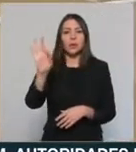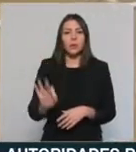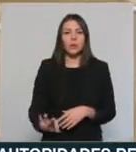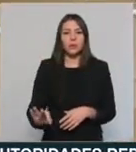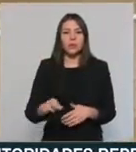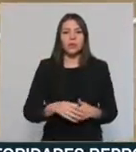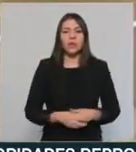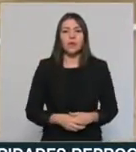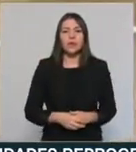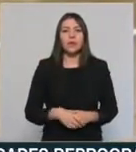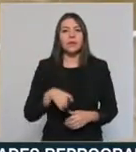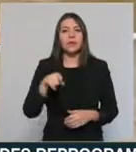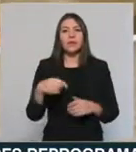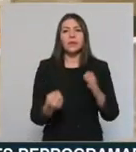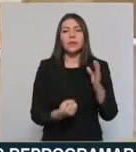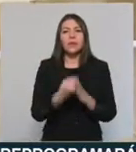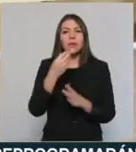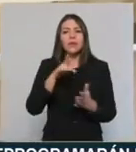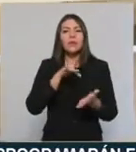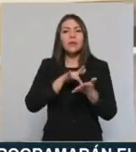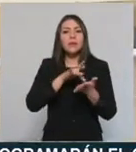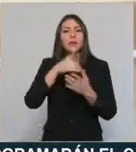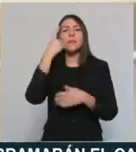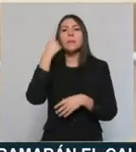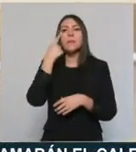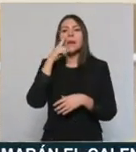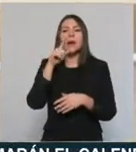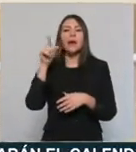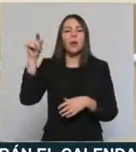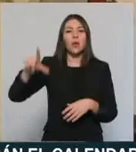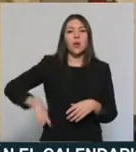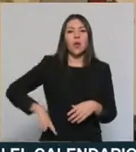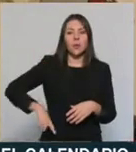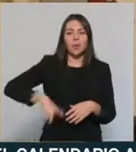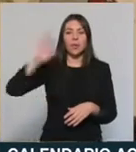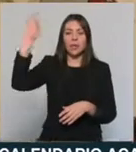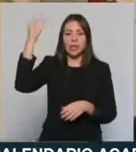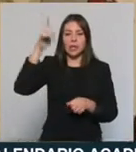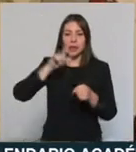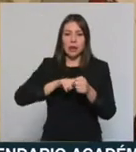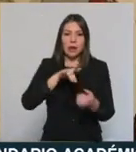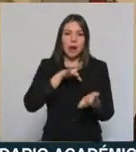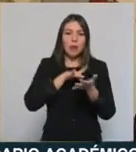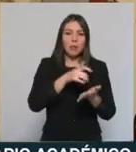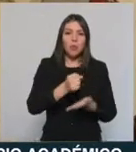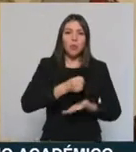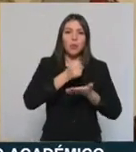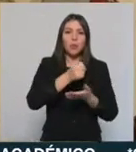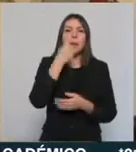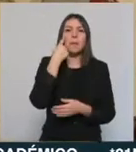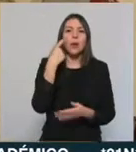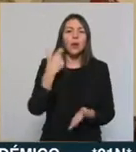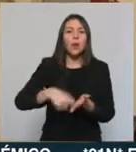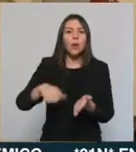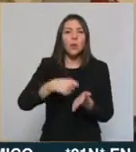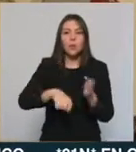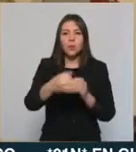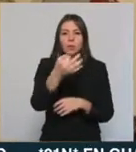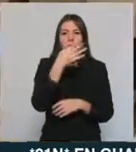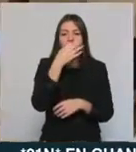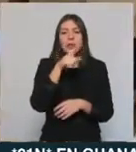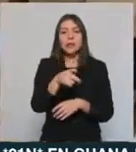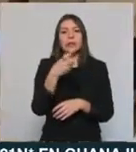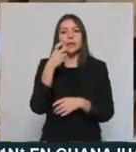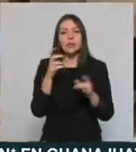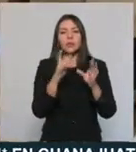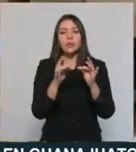de federalización de recursos para la compra de medicinas, la Agencia Digital de Innovación Pública generará un esquema transparente